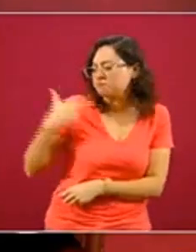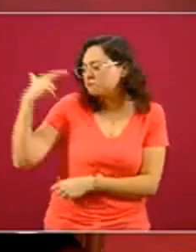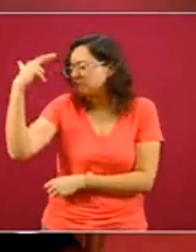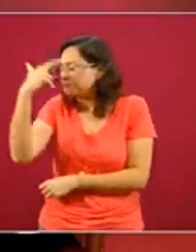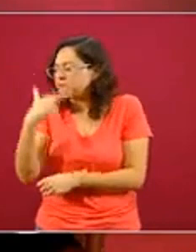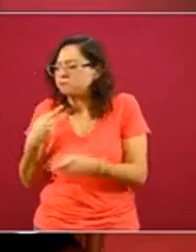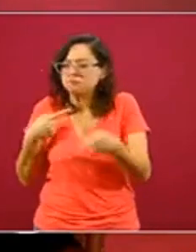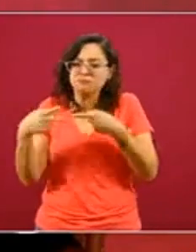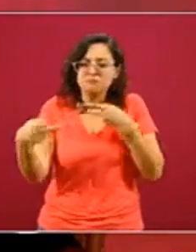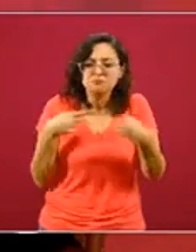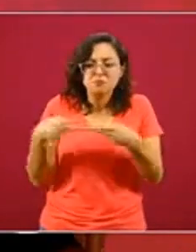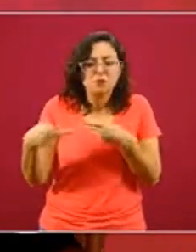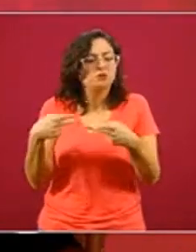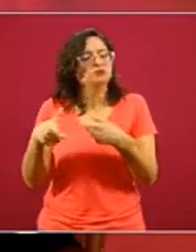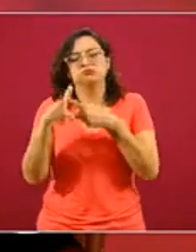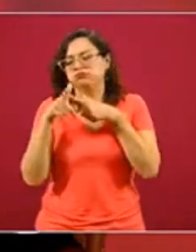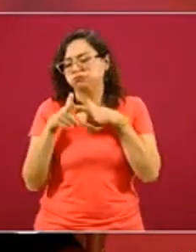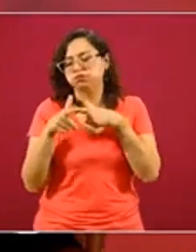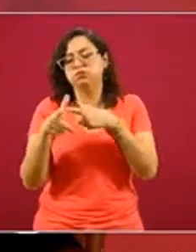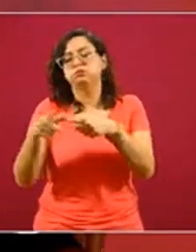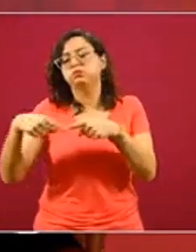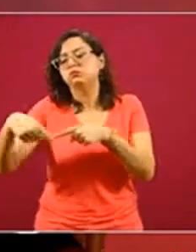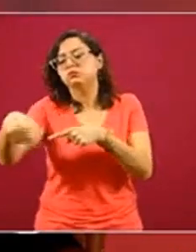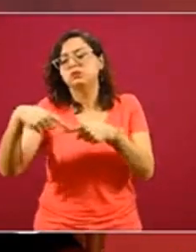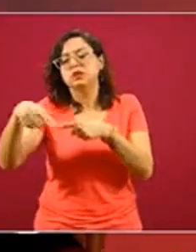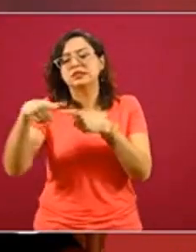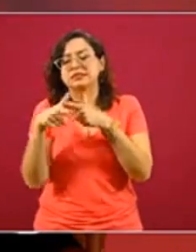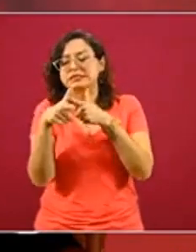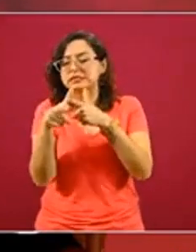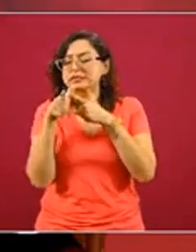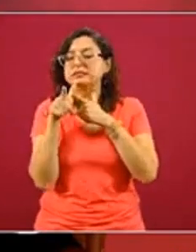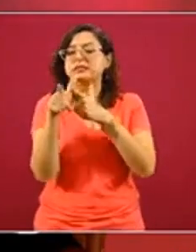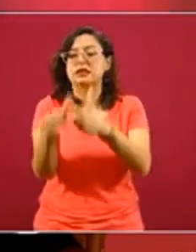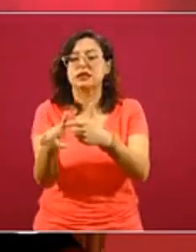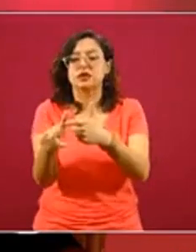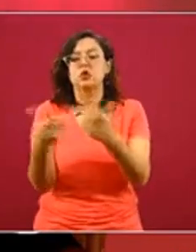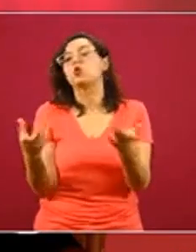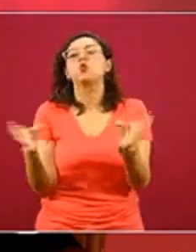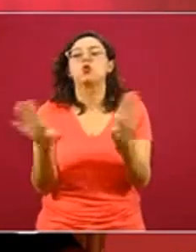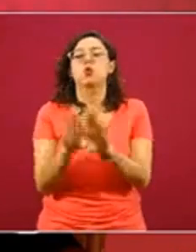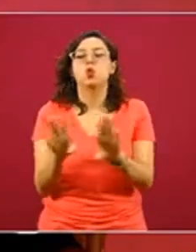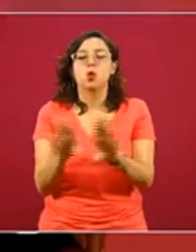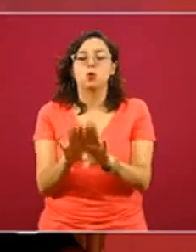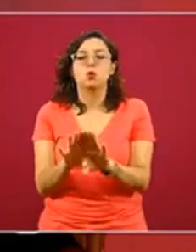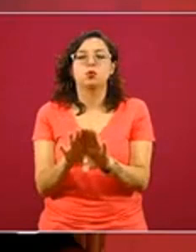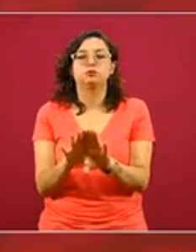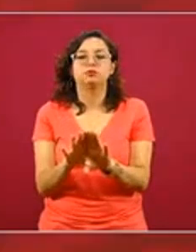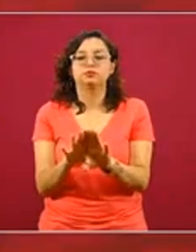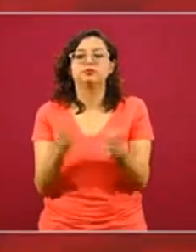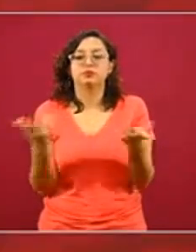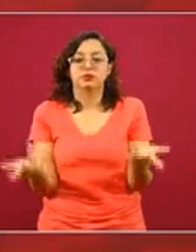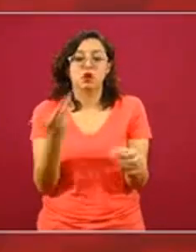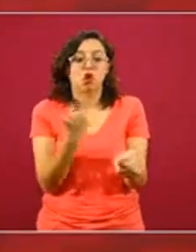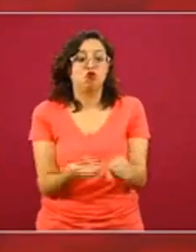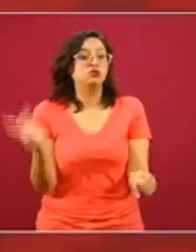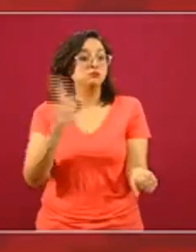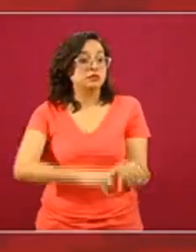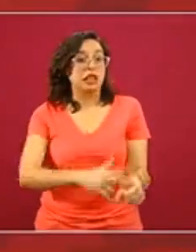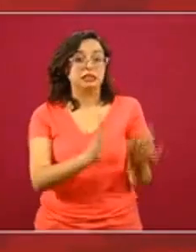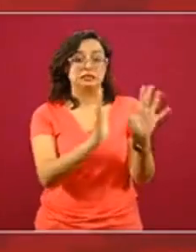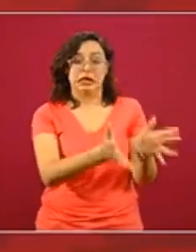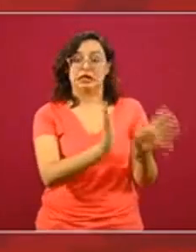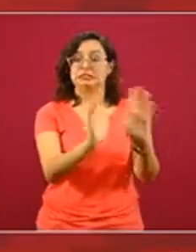y lo vamos a seguir a lo largo de las siguientes pocas semanas, de cómo podríamos conservar esa capacidad instalada de